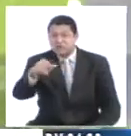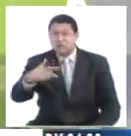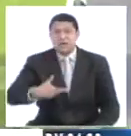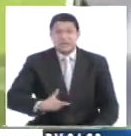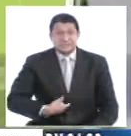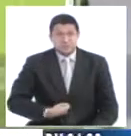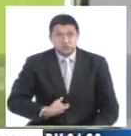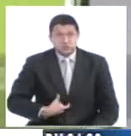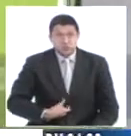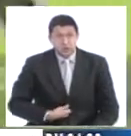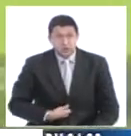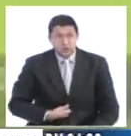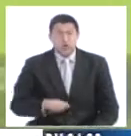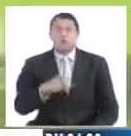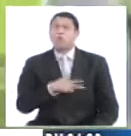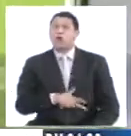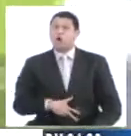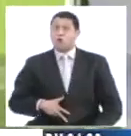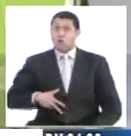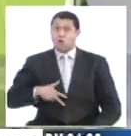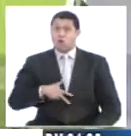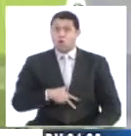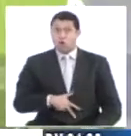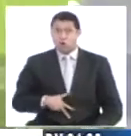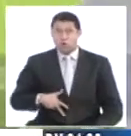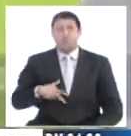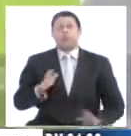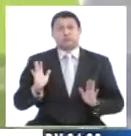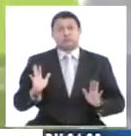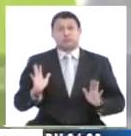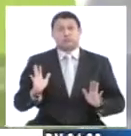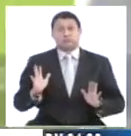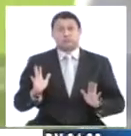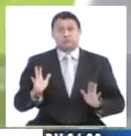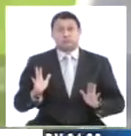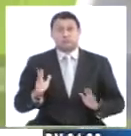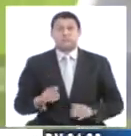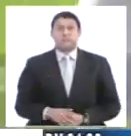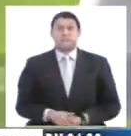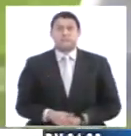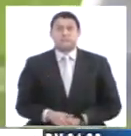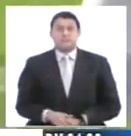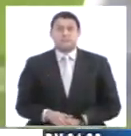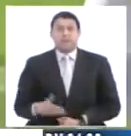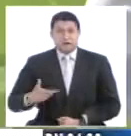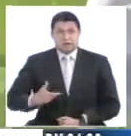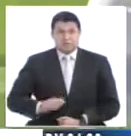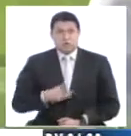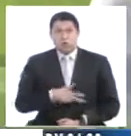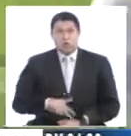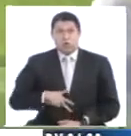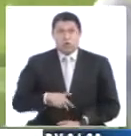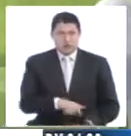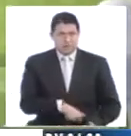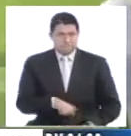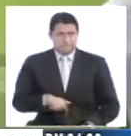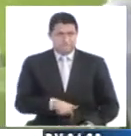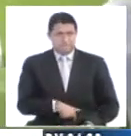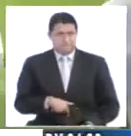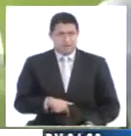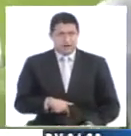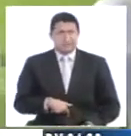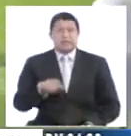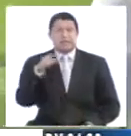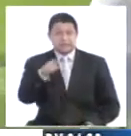la insulina como una hormona para hacer muy para que pasemos potable la cosa insulina una hormona que se produce en el páncreas y una hormona